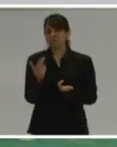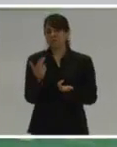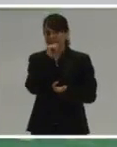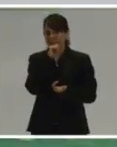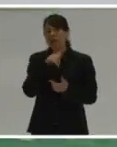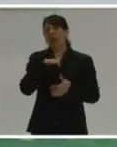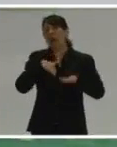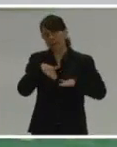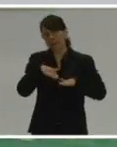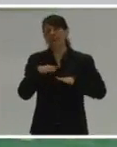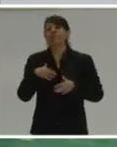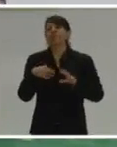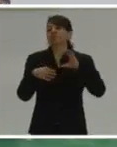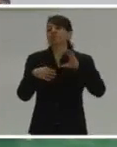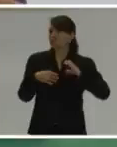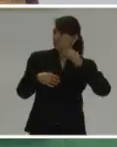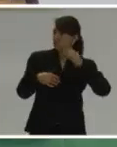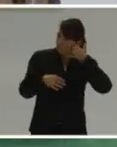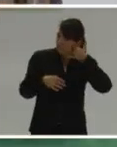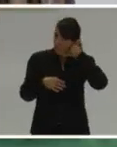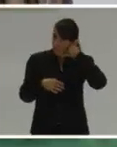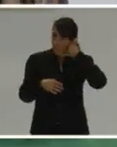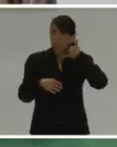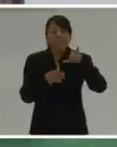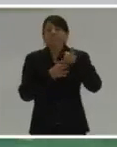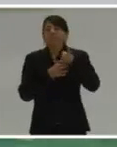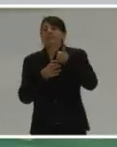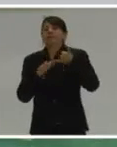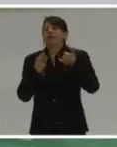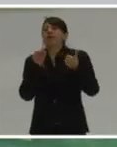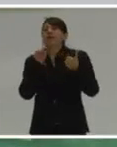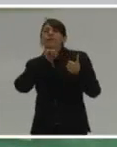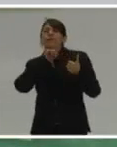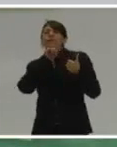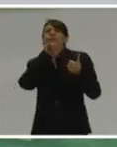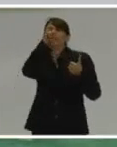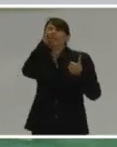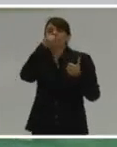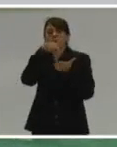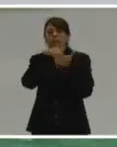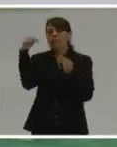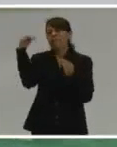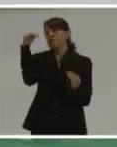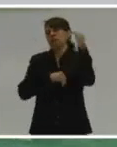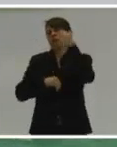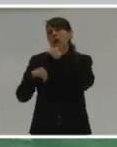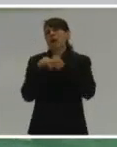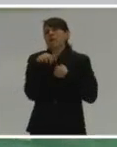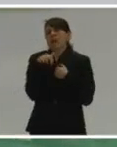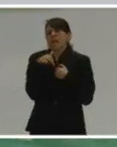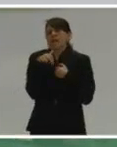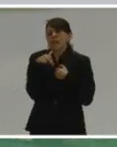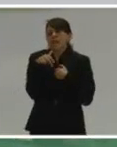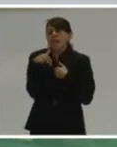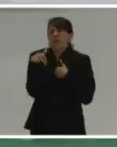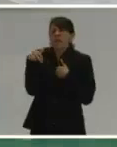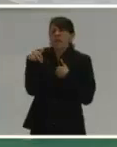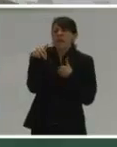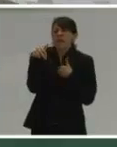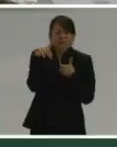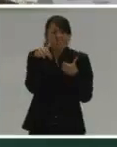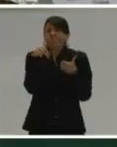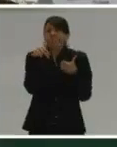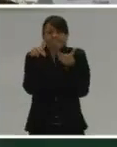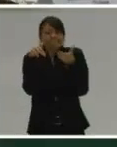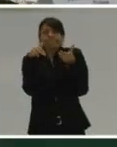con el celular donde en la montaña, en un lugar así, caminando, donde hay señal, ¿verdad? Donde hay señal.